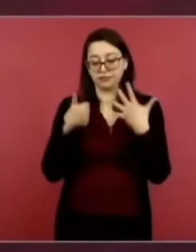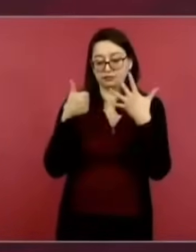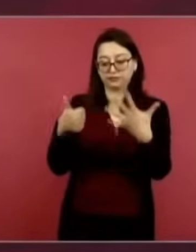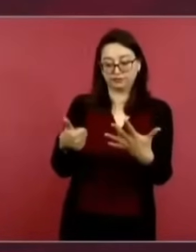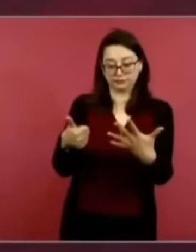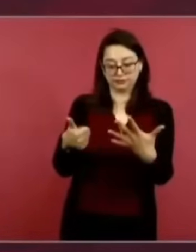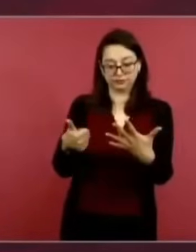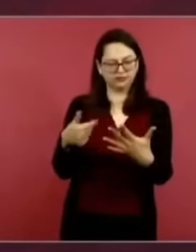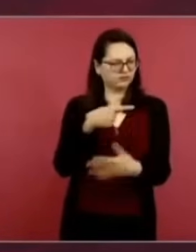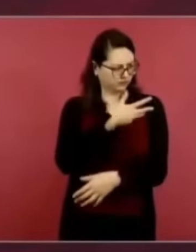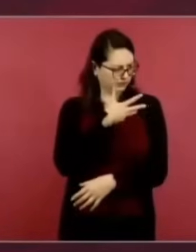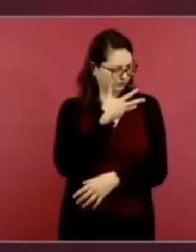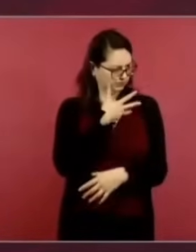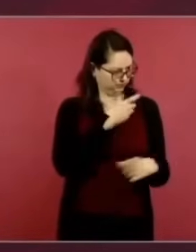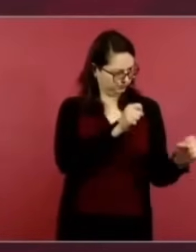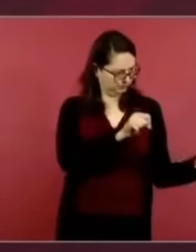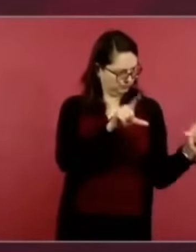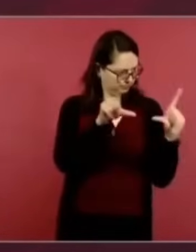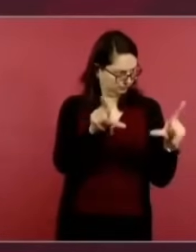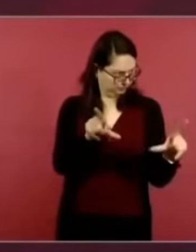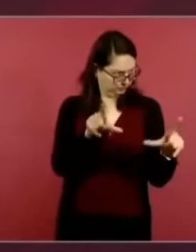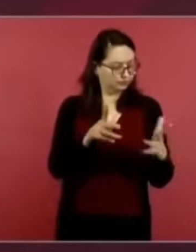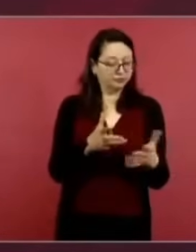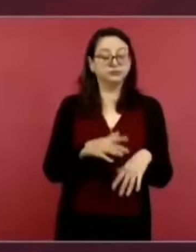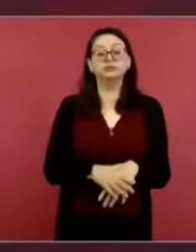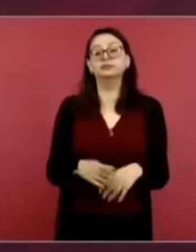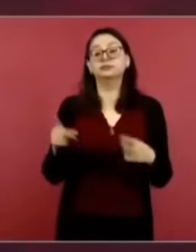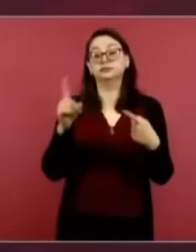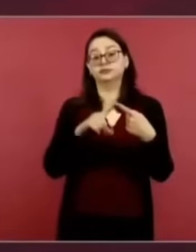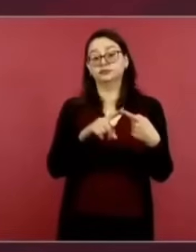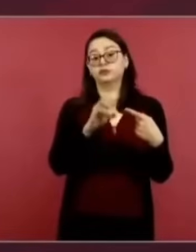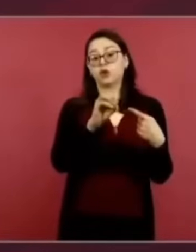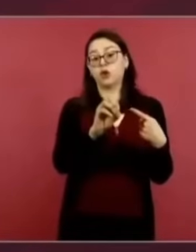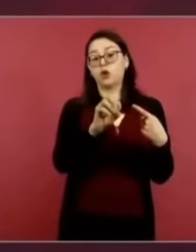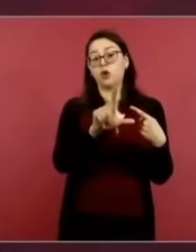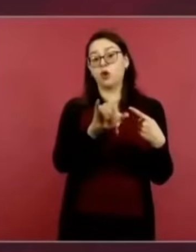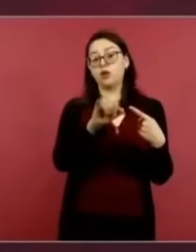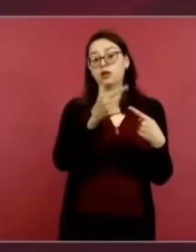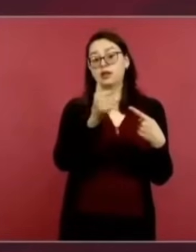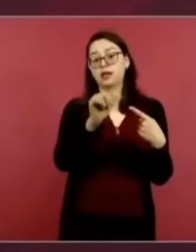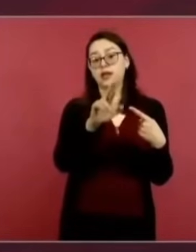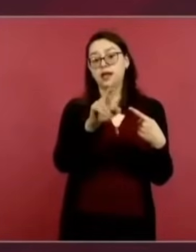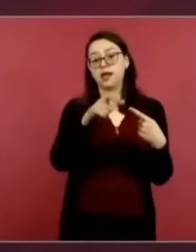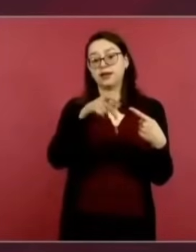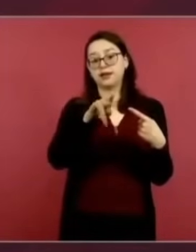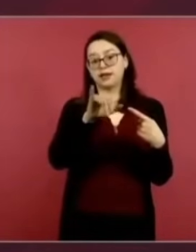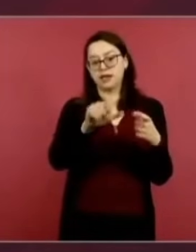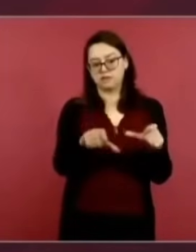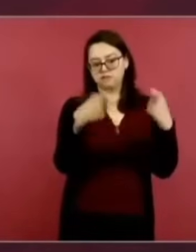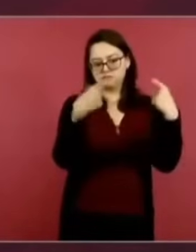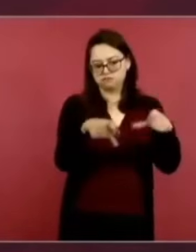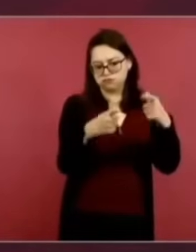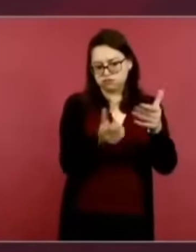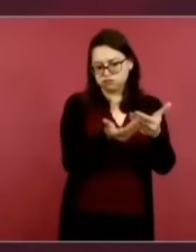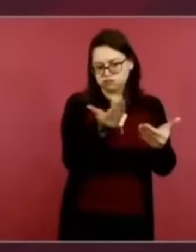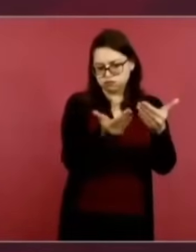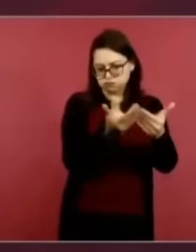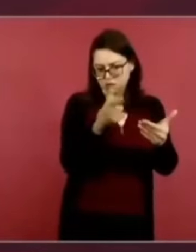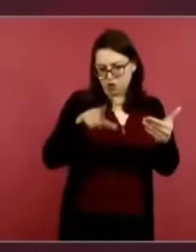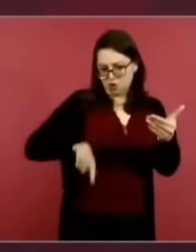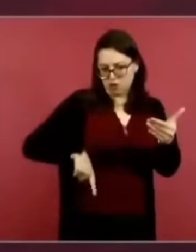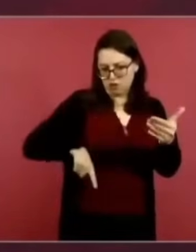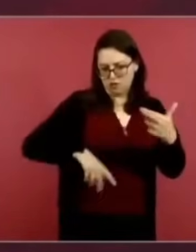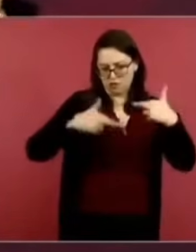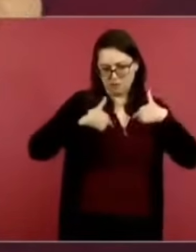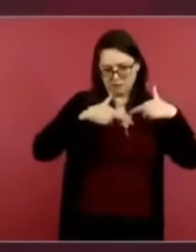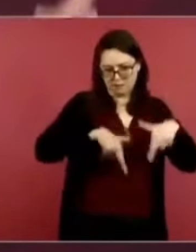de la minoría, y la democracia es el gobierno del pueblo. Entonces, no se puede decir,